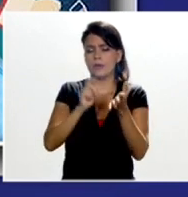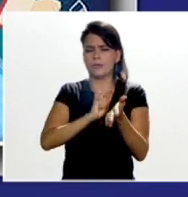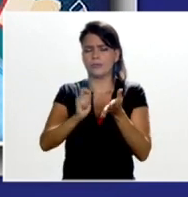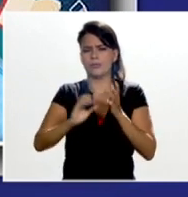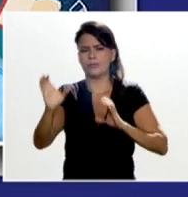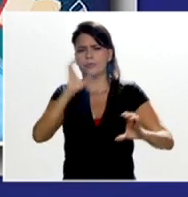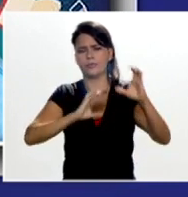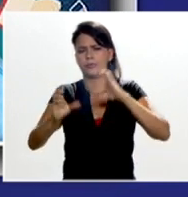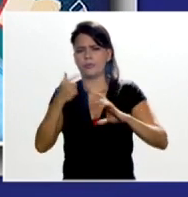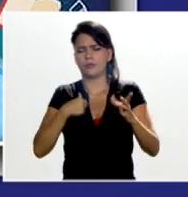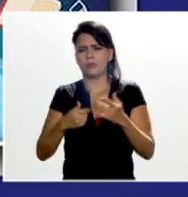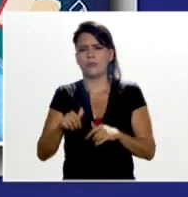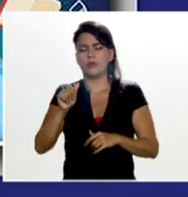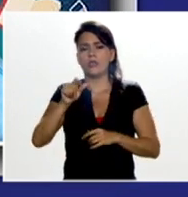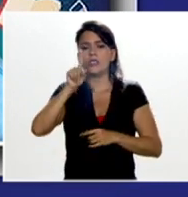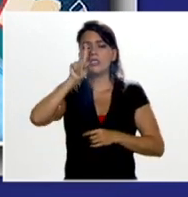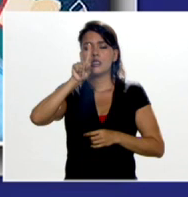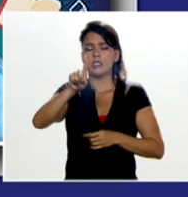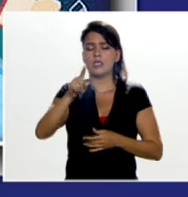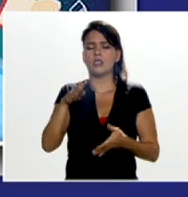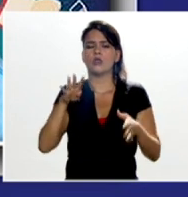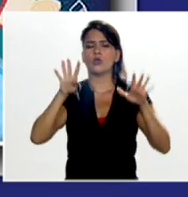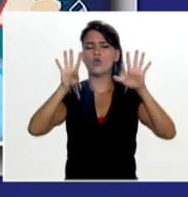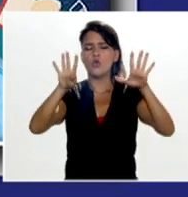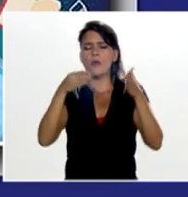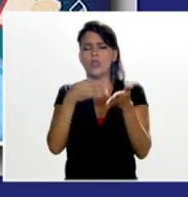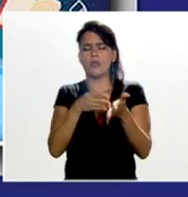A 190.000, B